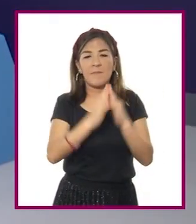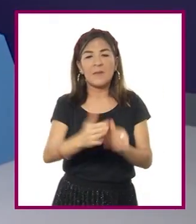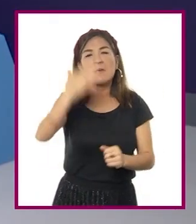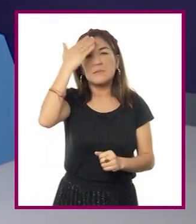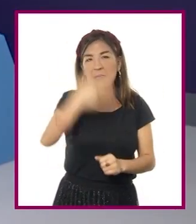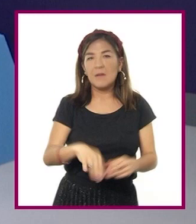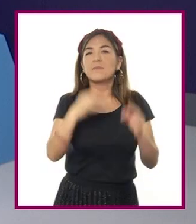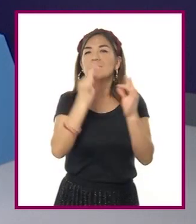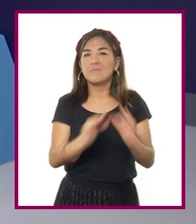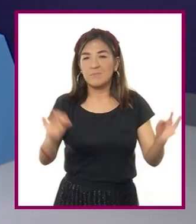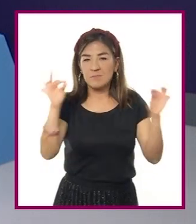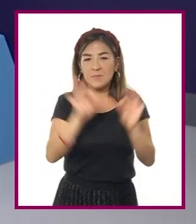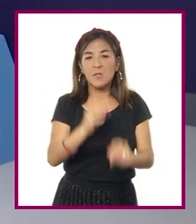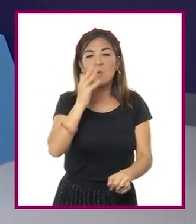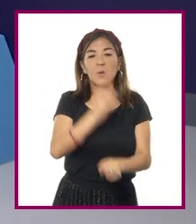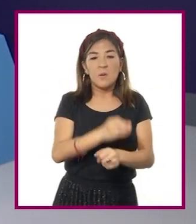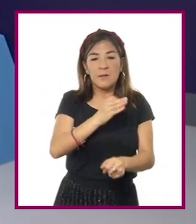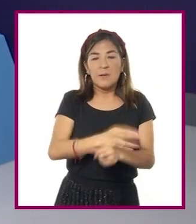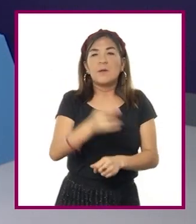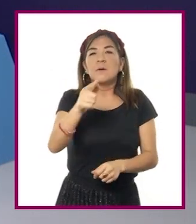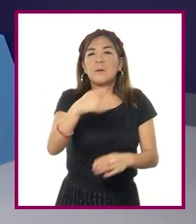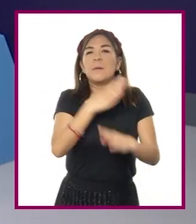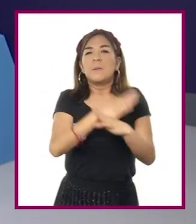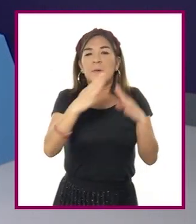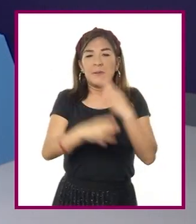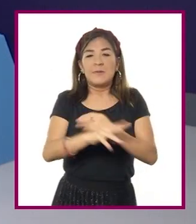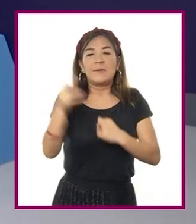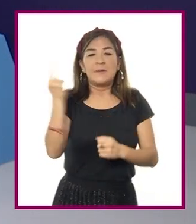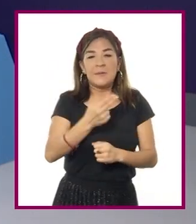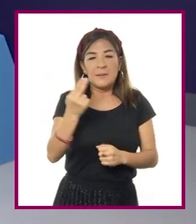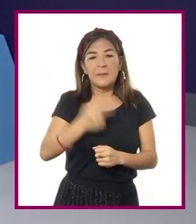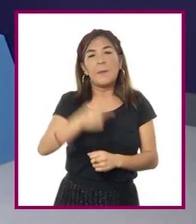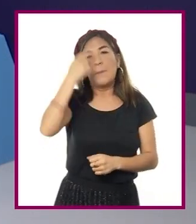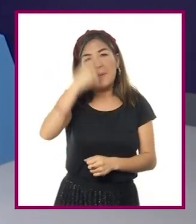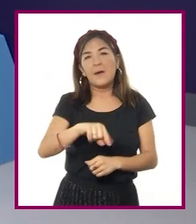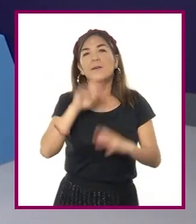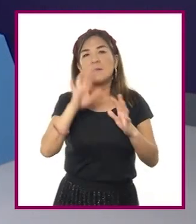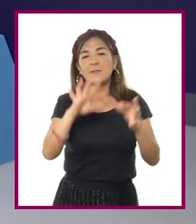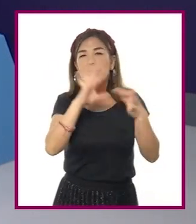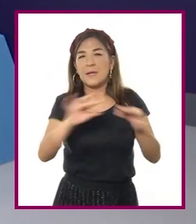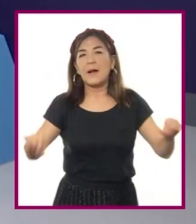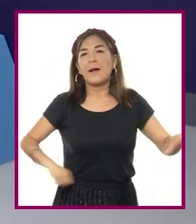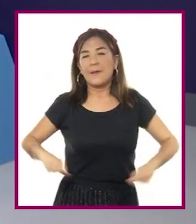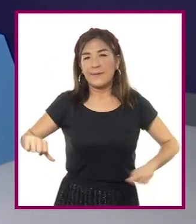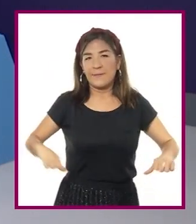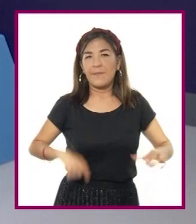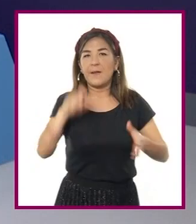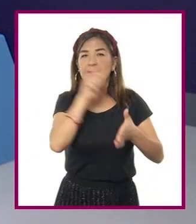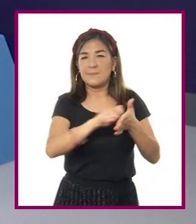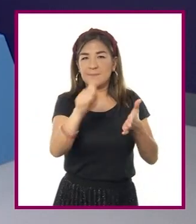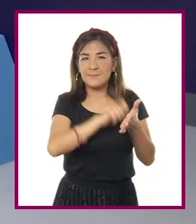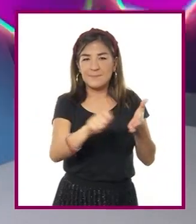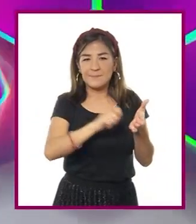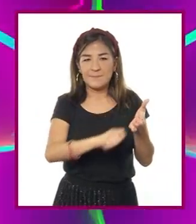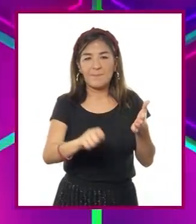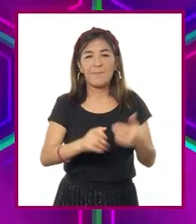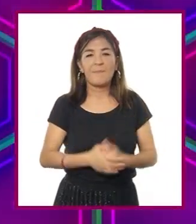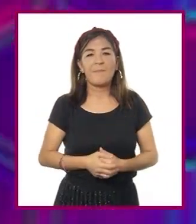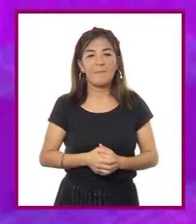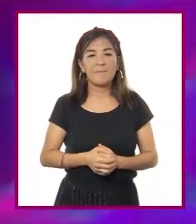que es importante tener a la mano los materiales que necesitaremos para desarrollar las actividades. En esta